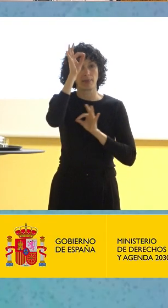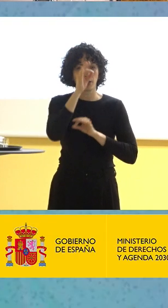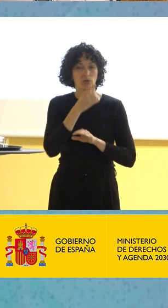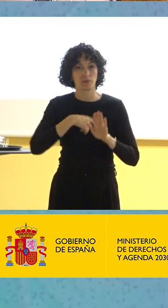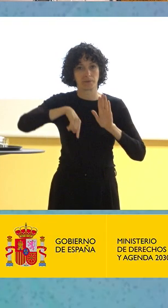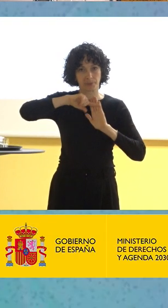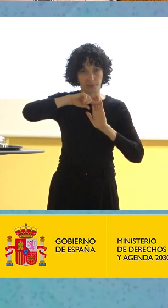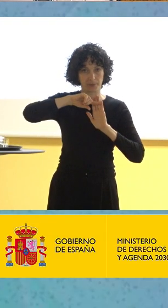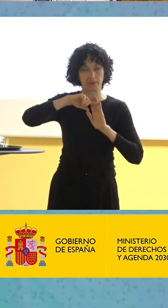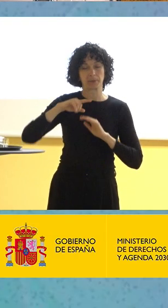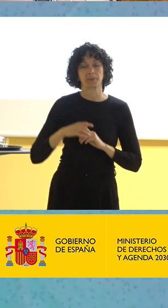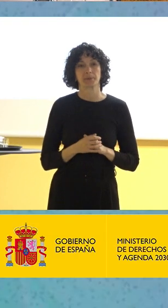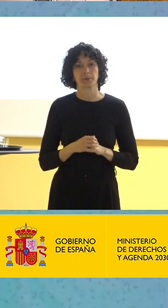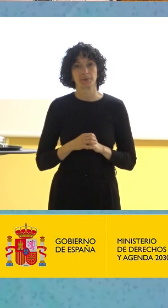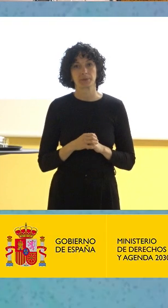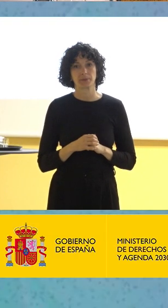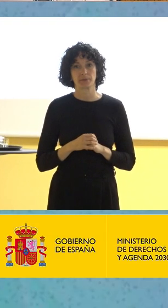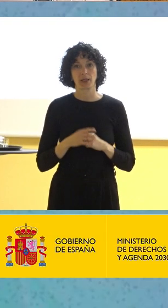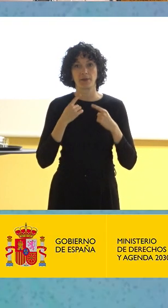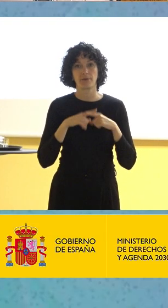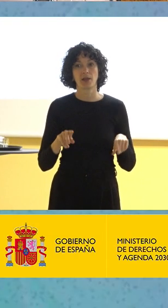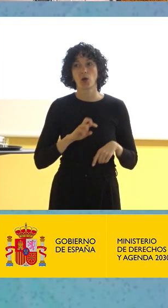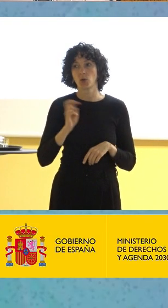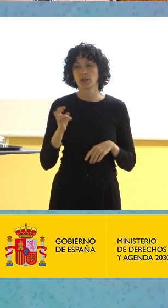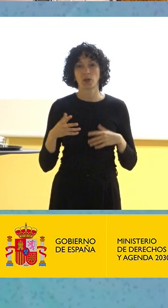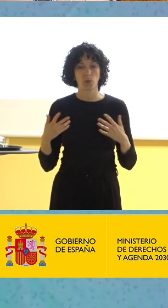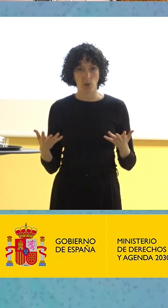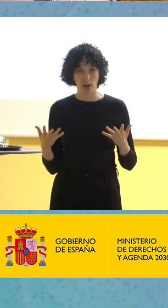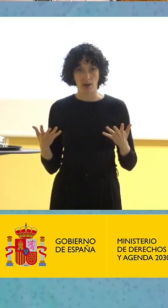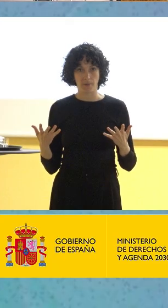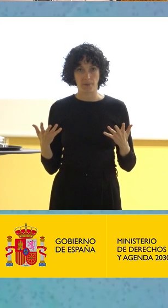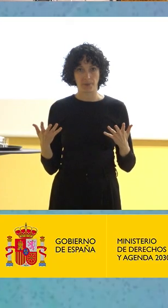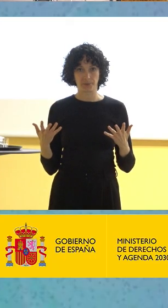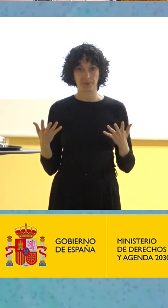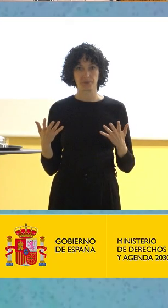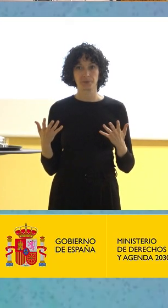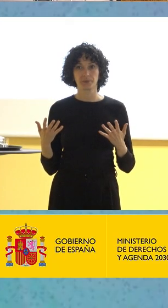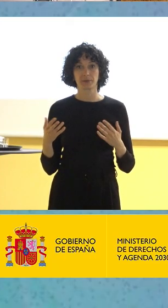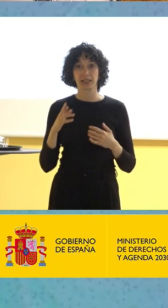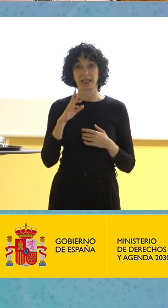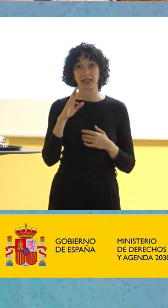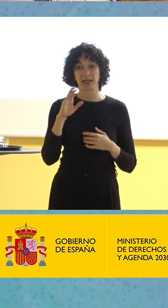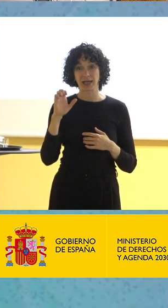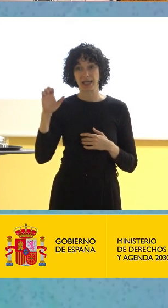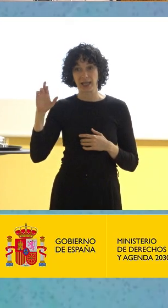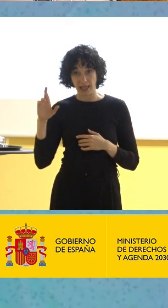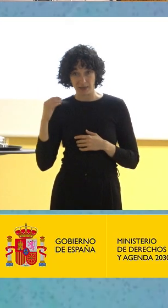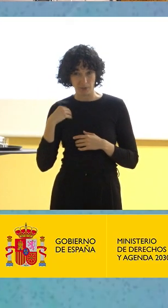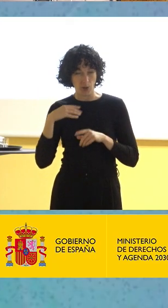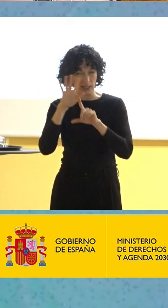registro. Y luego la otra diferencia es que digamos el REER, el